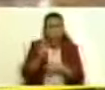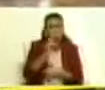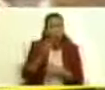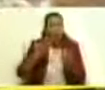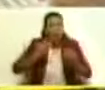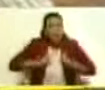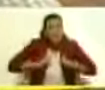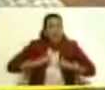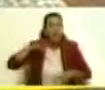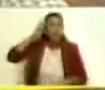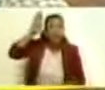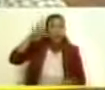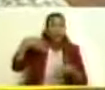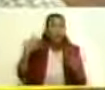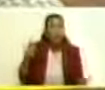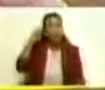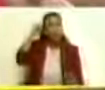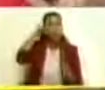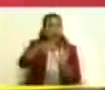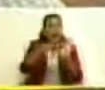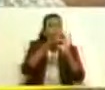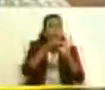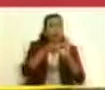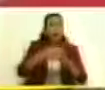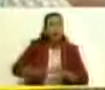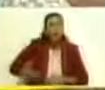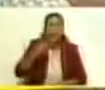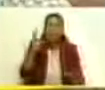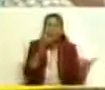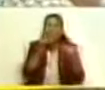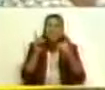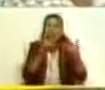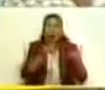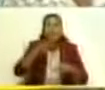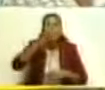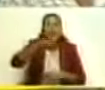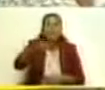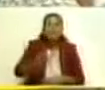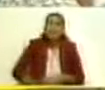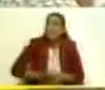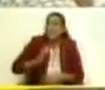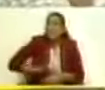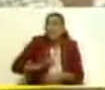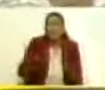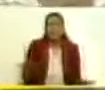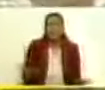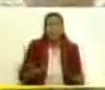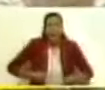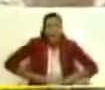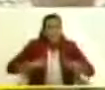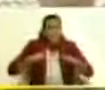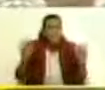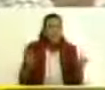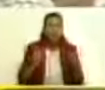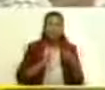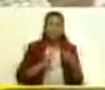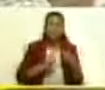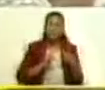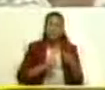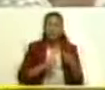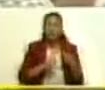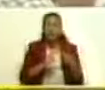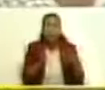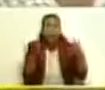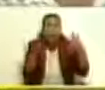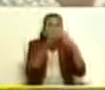vida y el futuro tienen que ser el centro del debate político. Lo segundo que